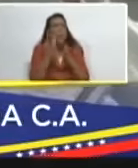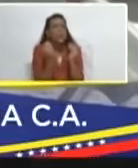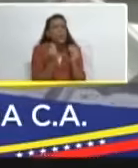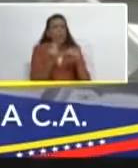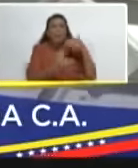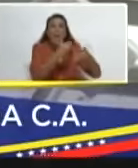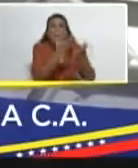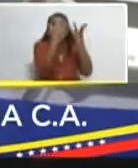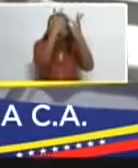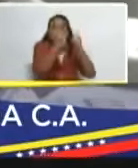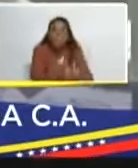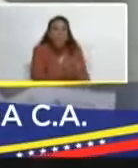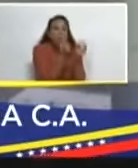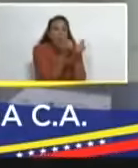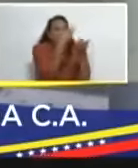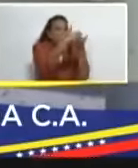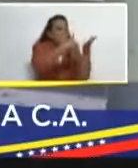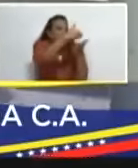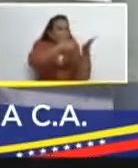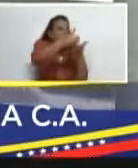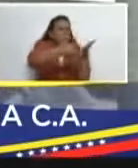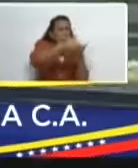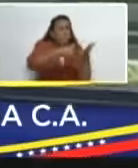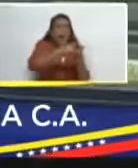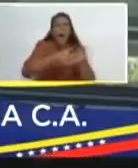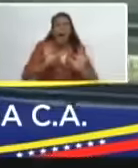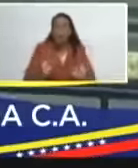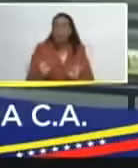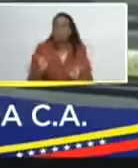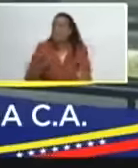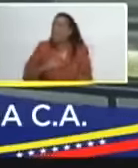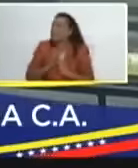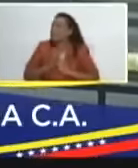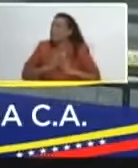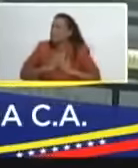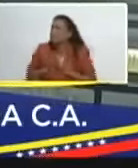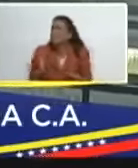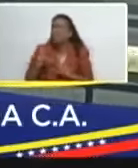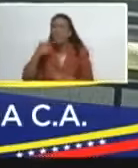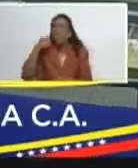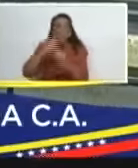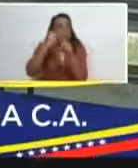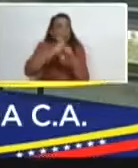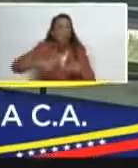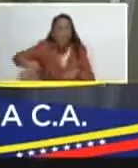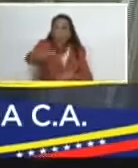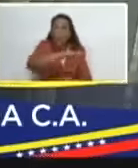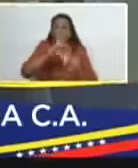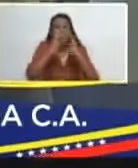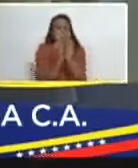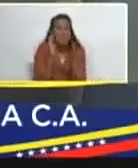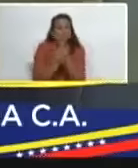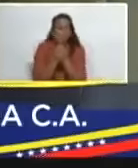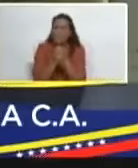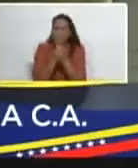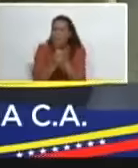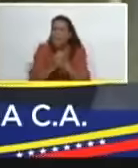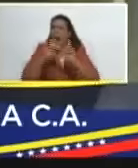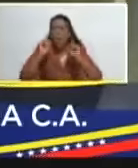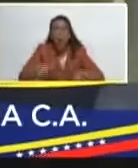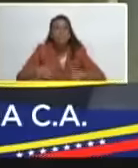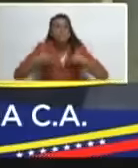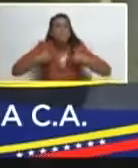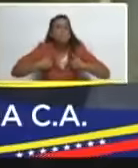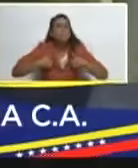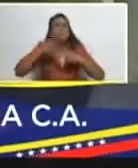a todos aquí en la finca. Estamos muy agradecidos familiarmente y también los trabajadores y todos los que nos acompañan, porque es fehaciente